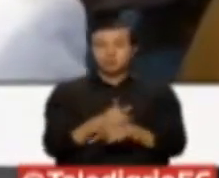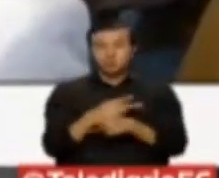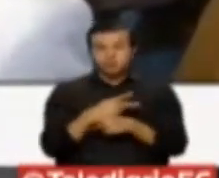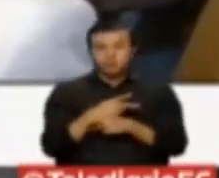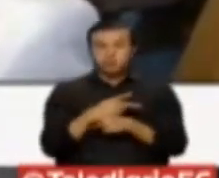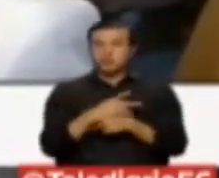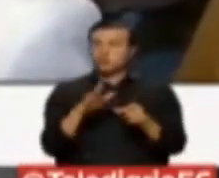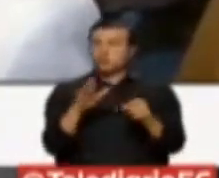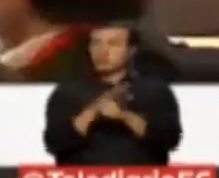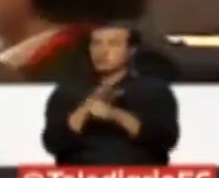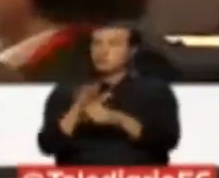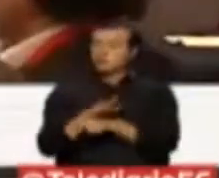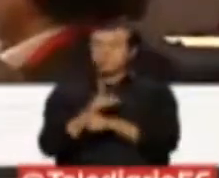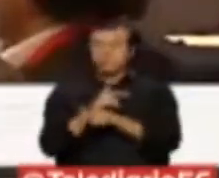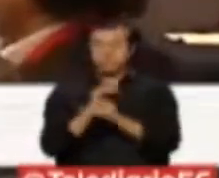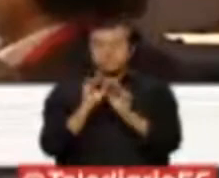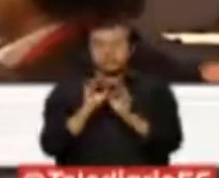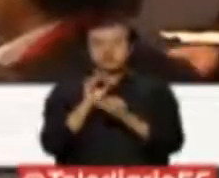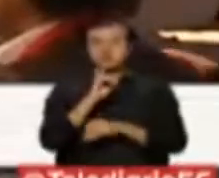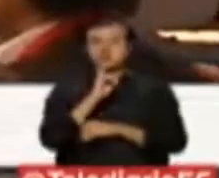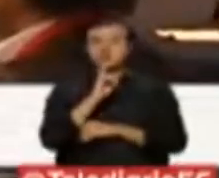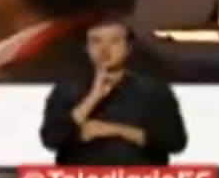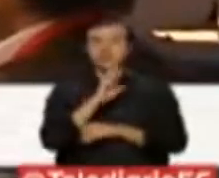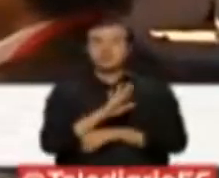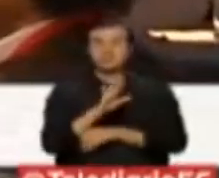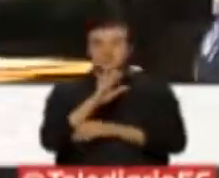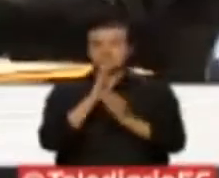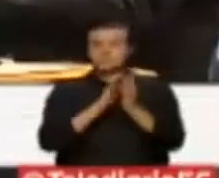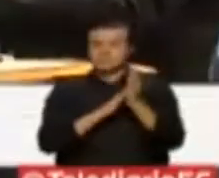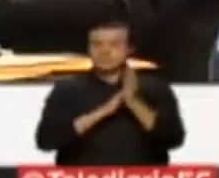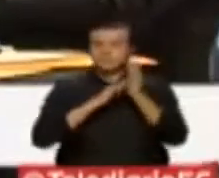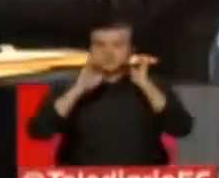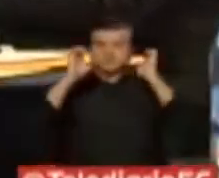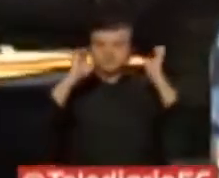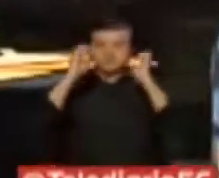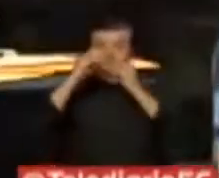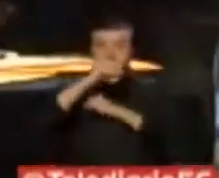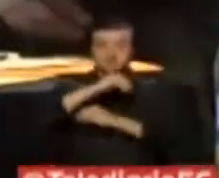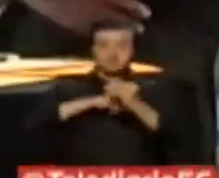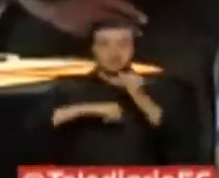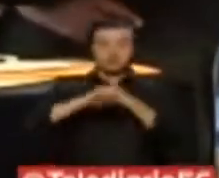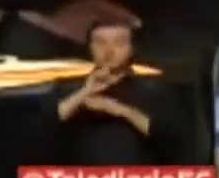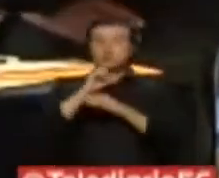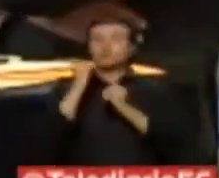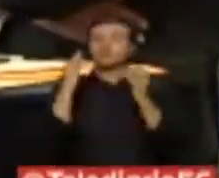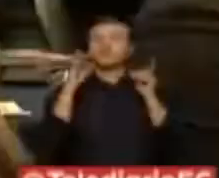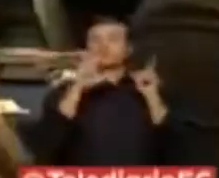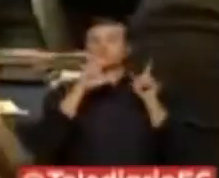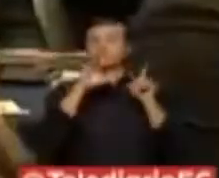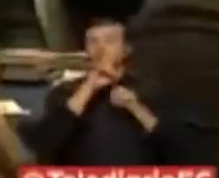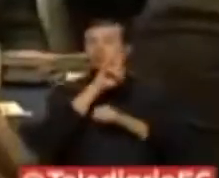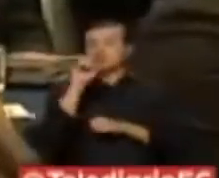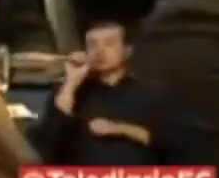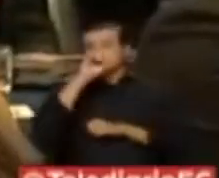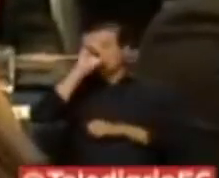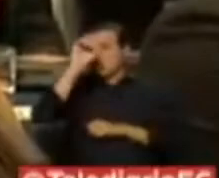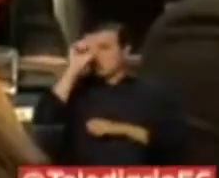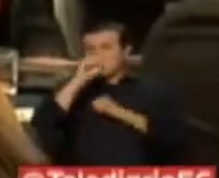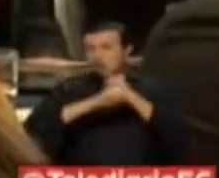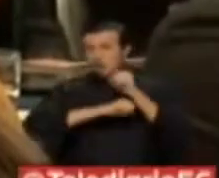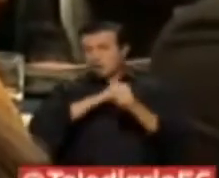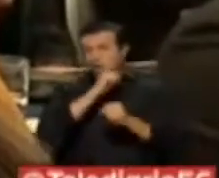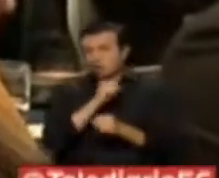suficiente eeuu ha sido un socio estratégico en inversiones para el ecuador por más de 100 años y algunos empresarios